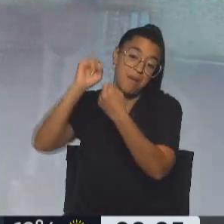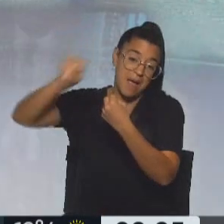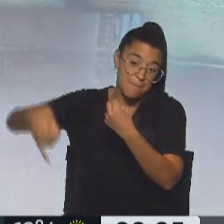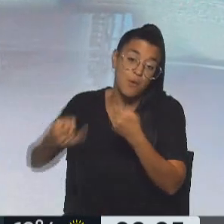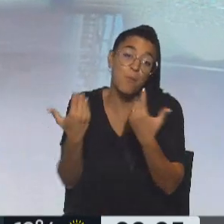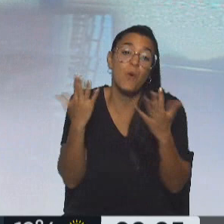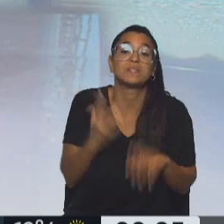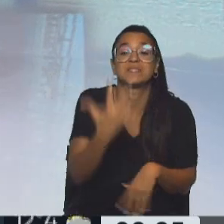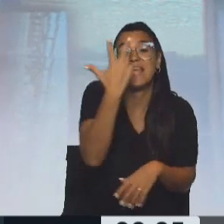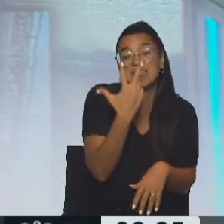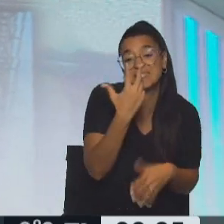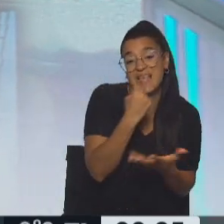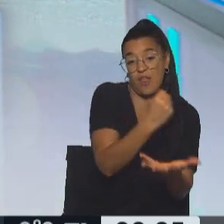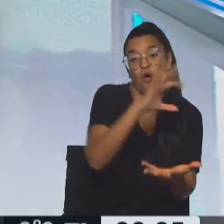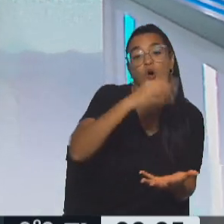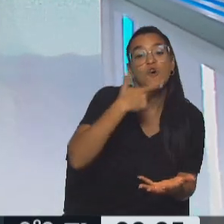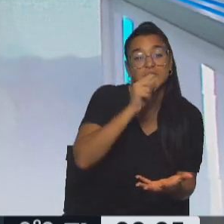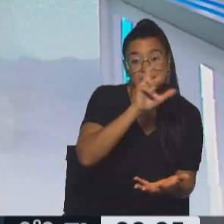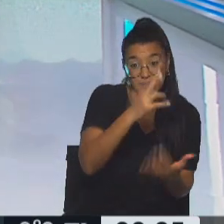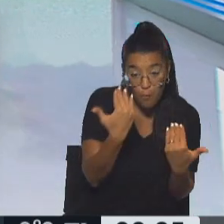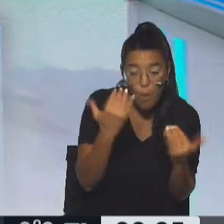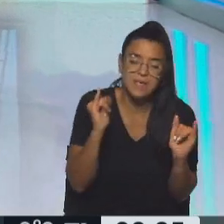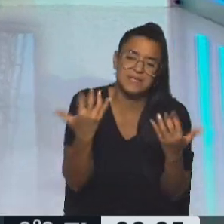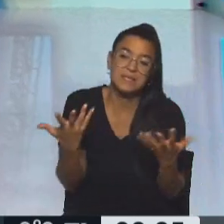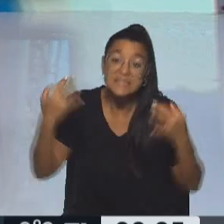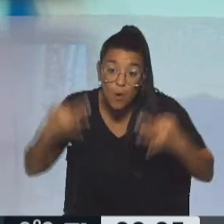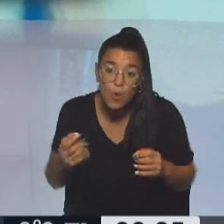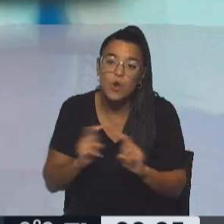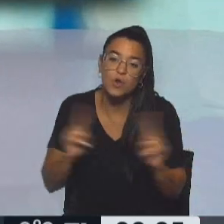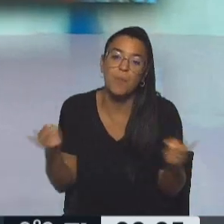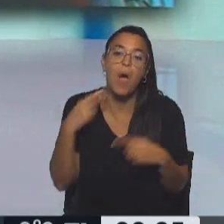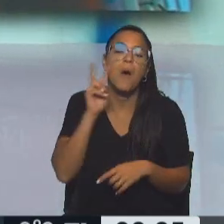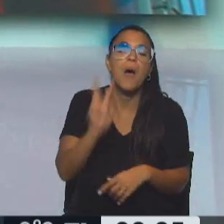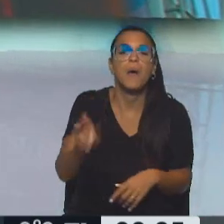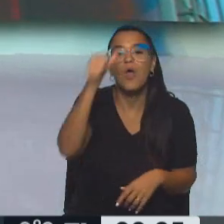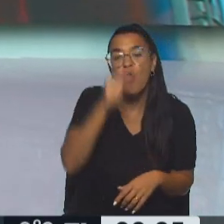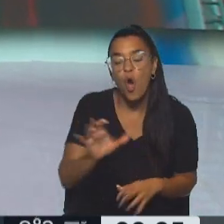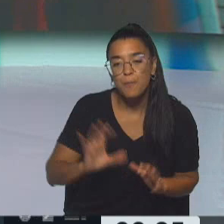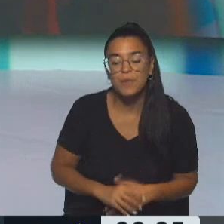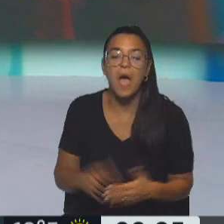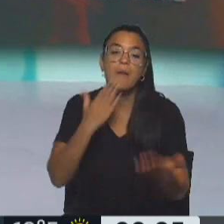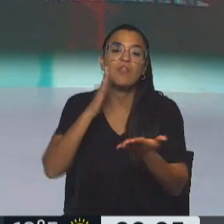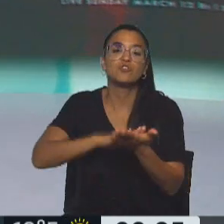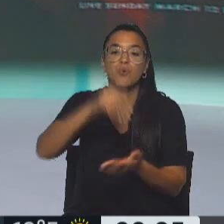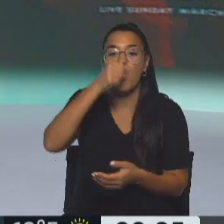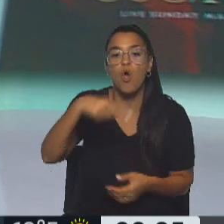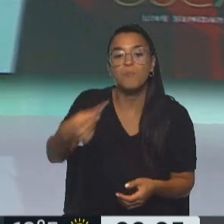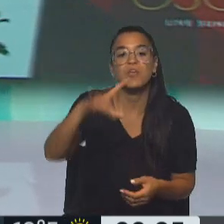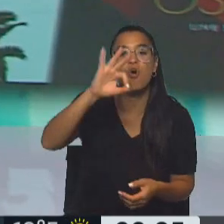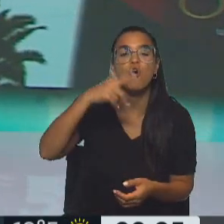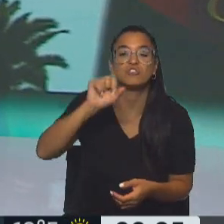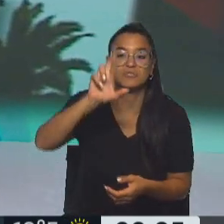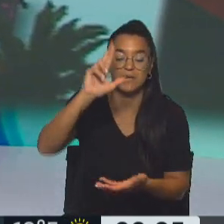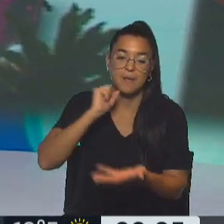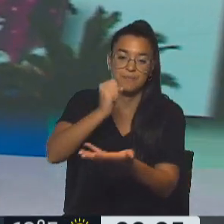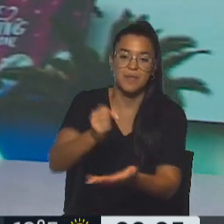el tercer Oscar? ¿Es posible? Sí, claro que es posible. ¿Es seguro? No, pero lo vemos el domingo. Hablando del domingo y de los Oscars, vamos a hacer